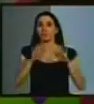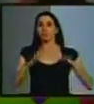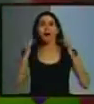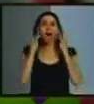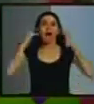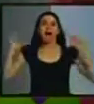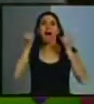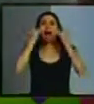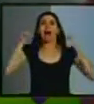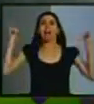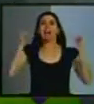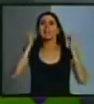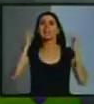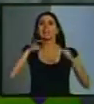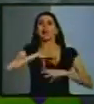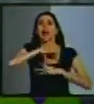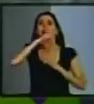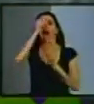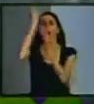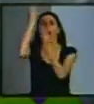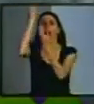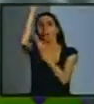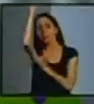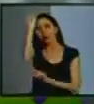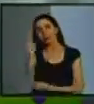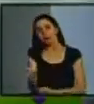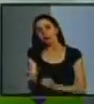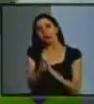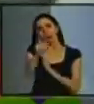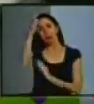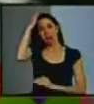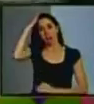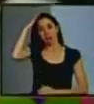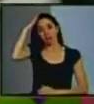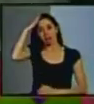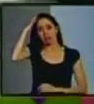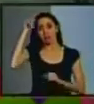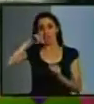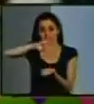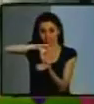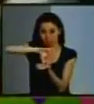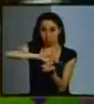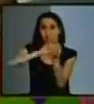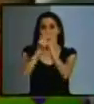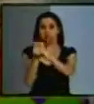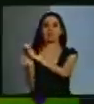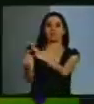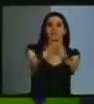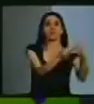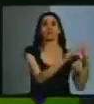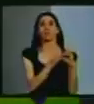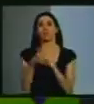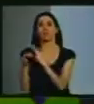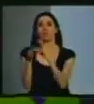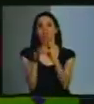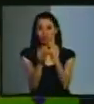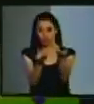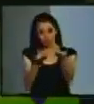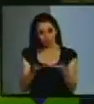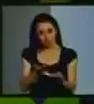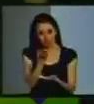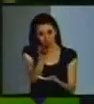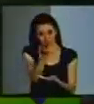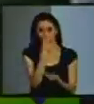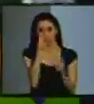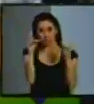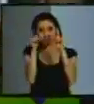alegría por el alma y la figura de quien fuera un líder que llevó a este país a la unidad. Nosotros queremos